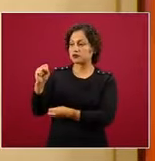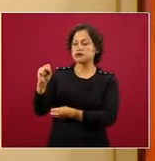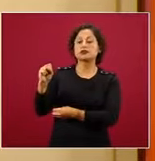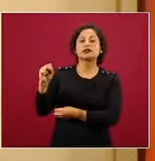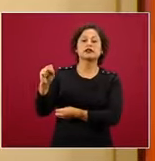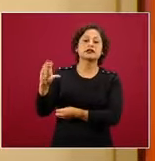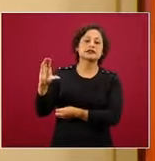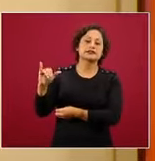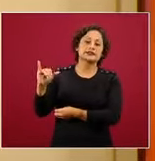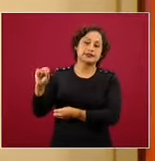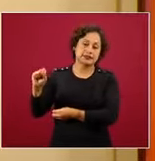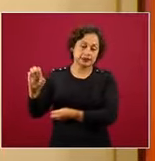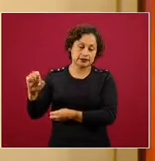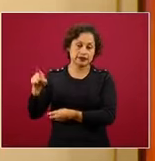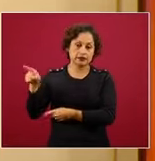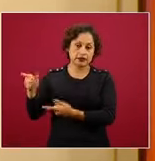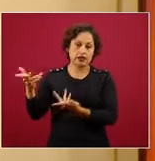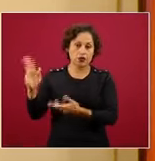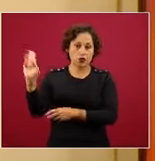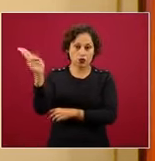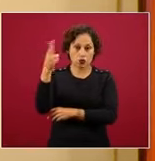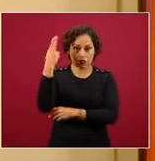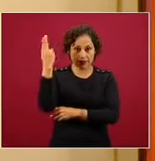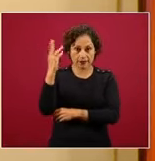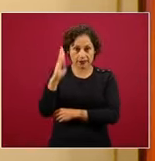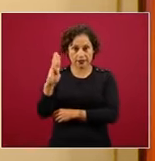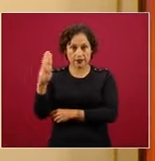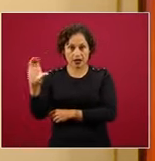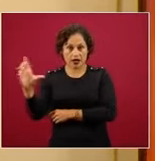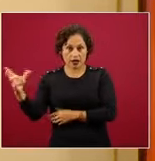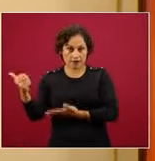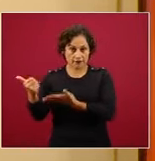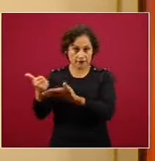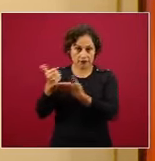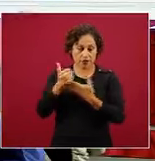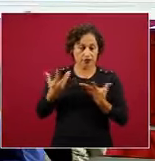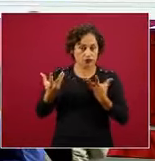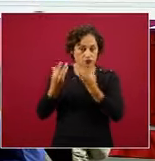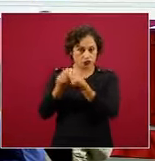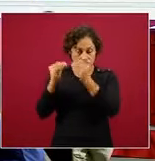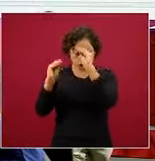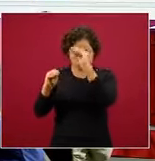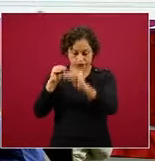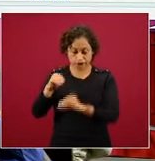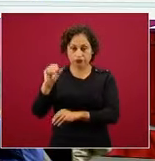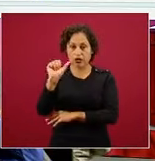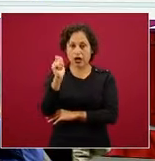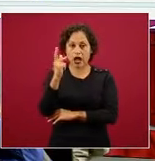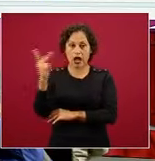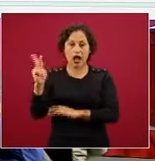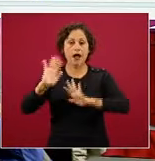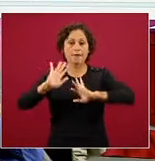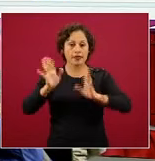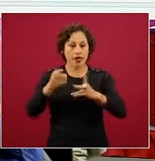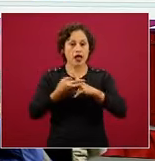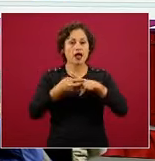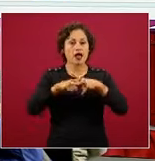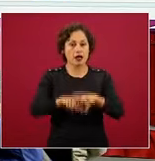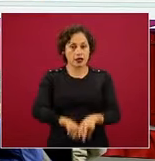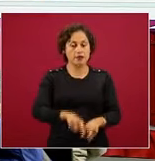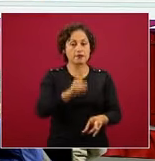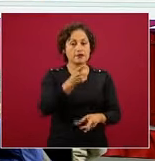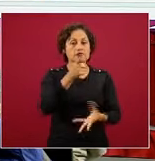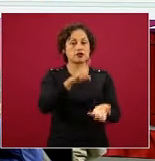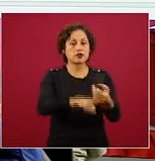Computación de la Universidad de Baja California. Tenemos ya una aplicación que ya fue piloteada en 3 instituciones con muy